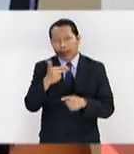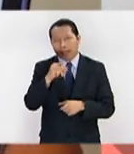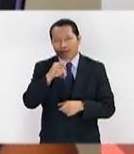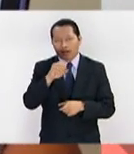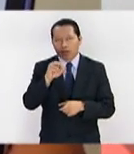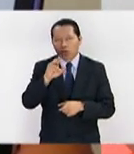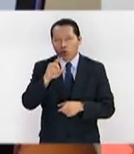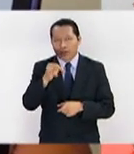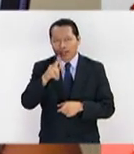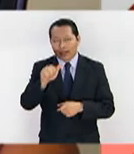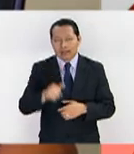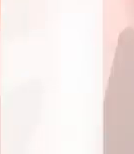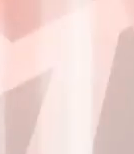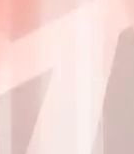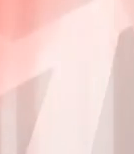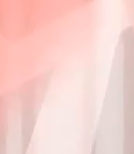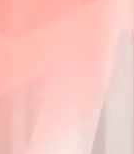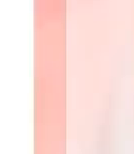Gilberto Rodríguez Monroy.